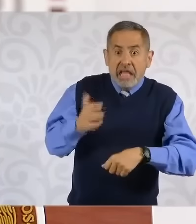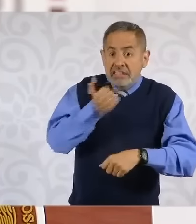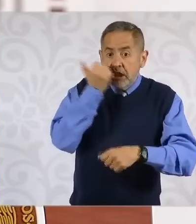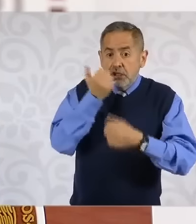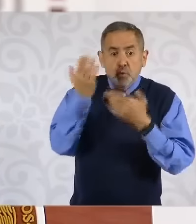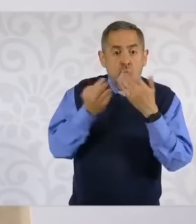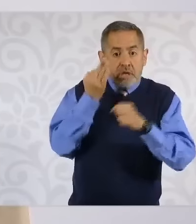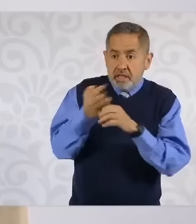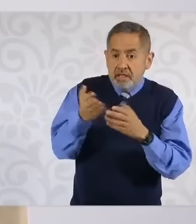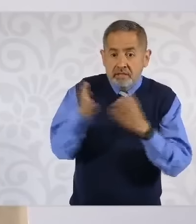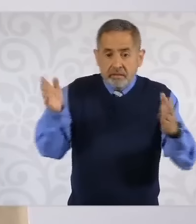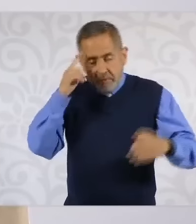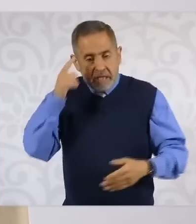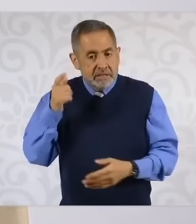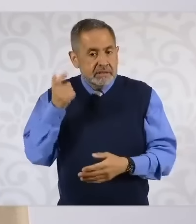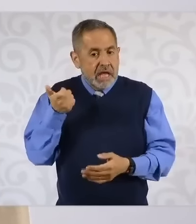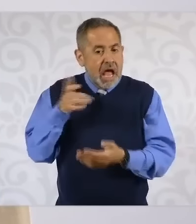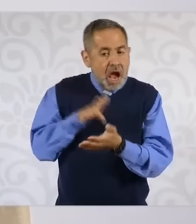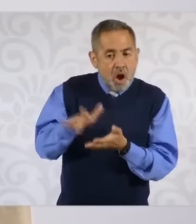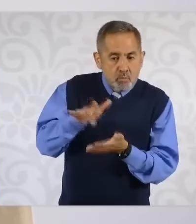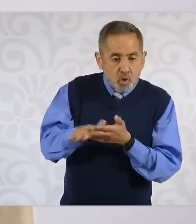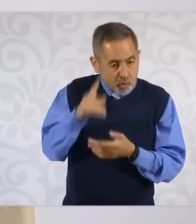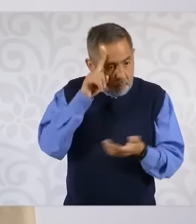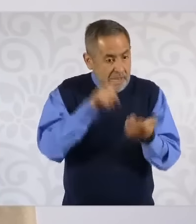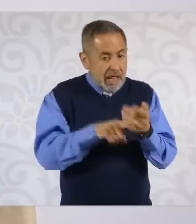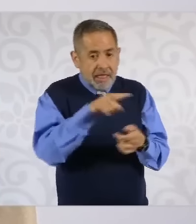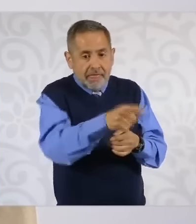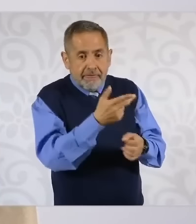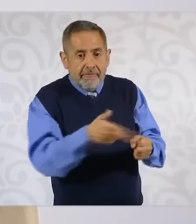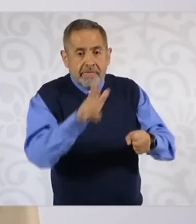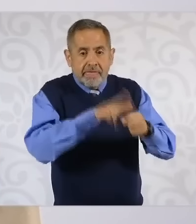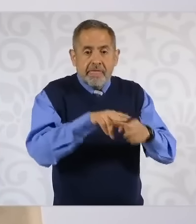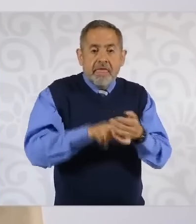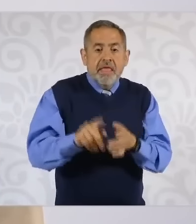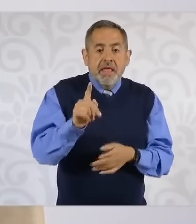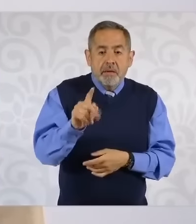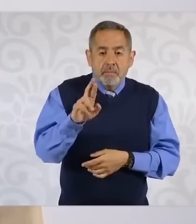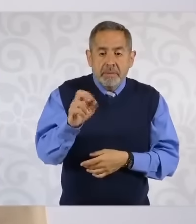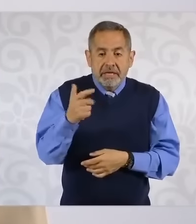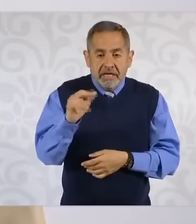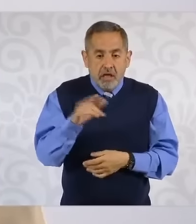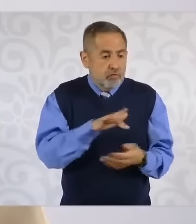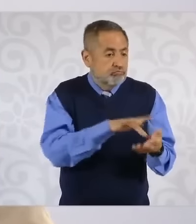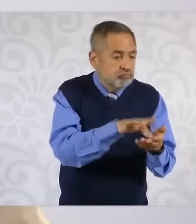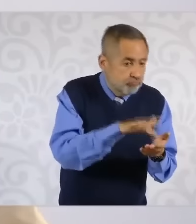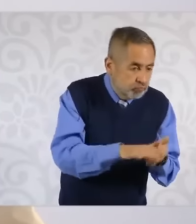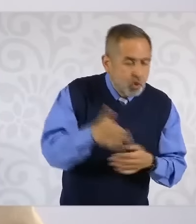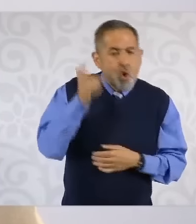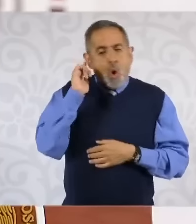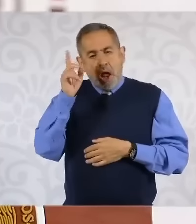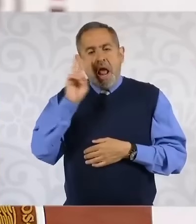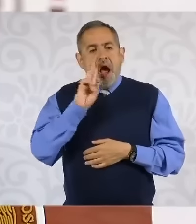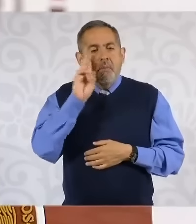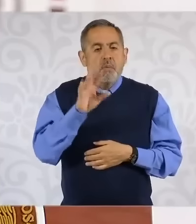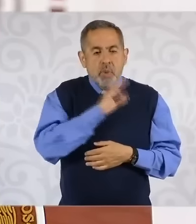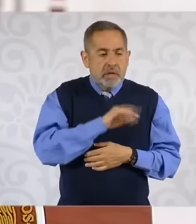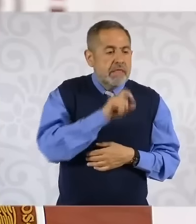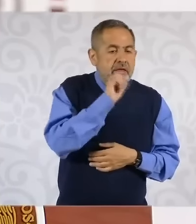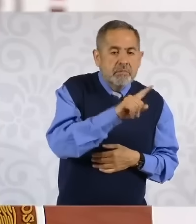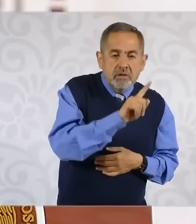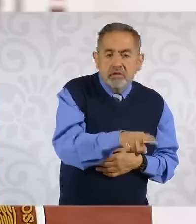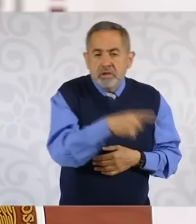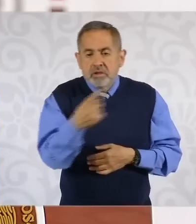tengan apoyo en el internado médico de pregrado, pues ojalá pudiera considerarse la posibilidad de que se les apoye